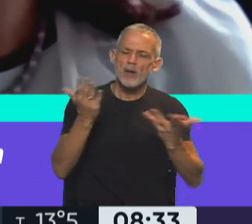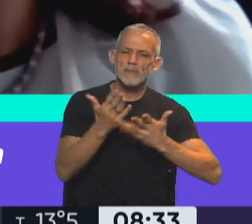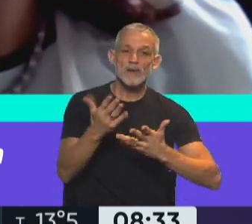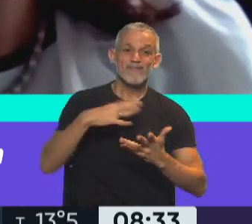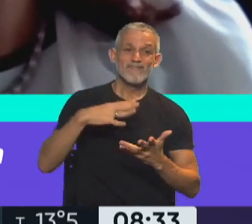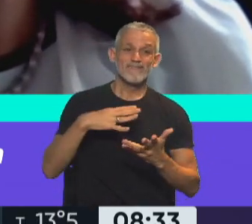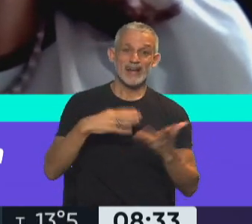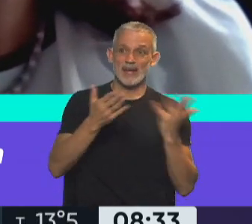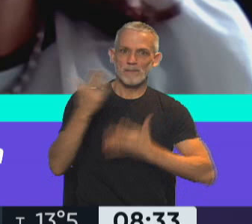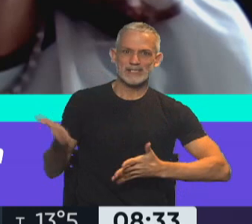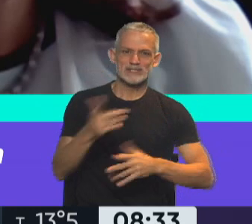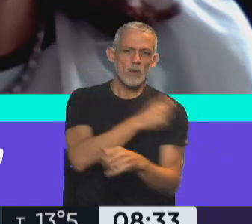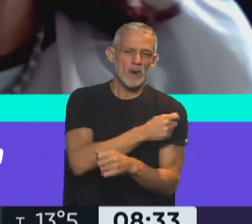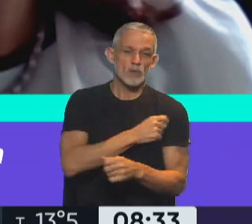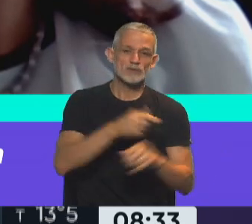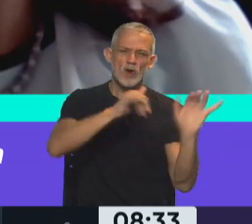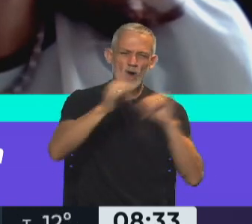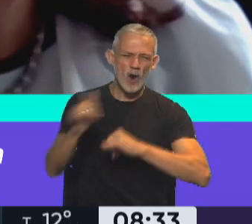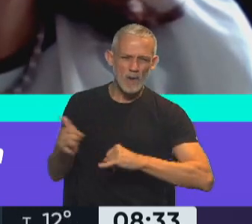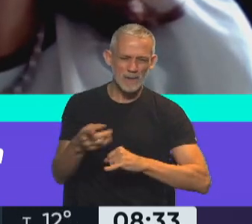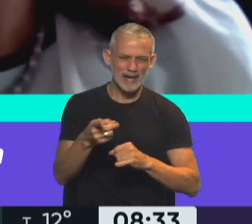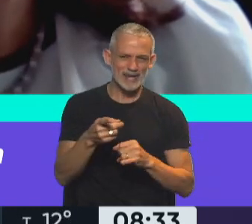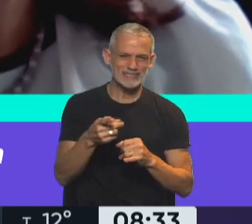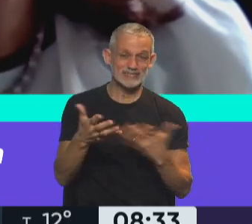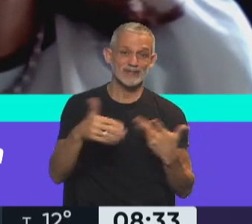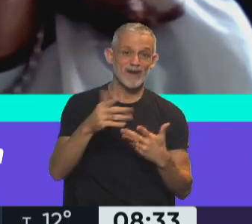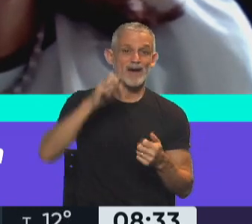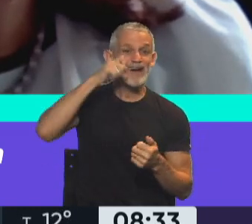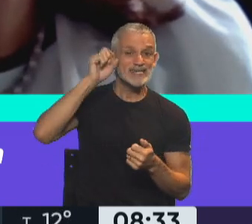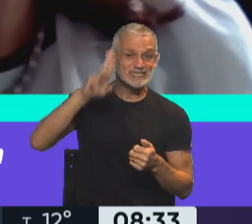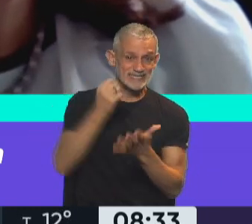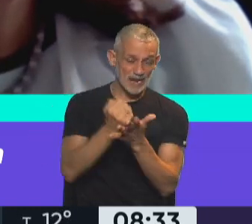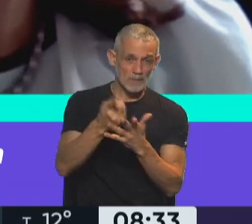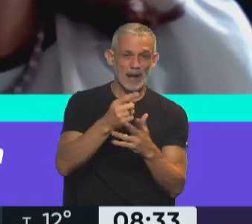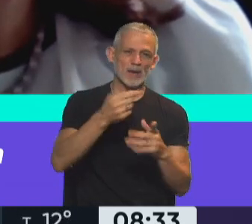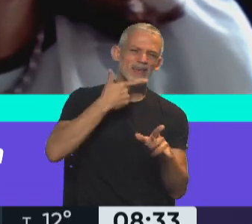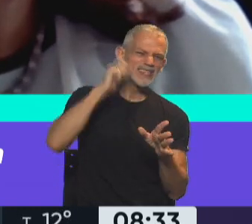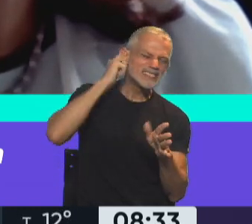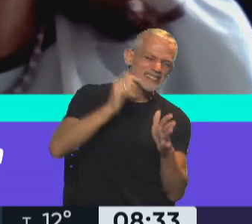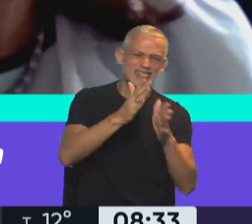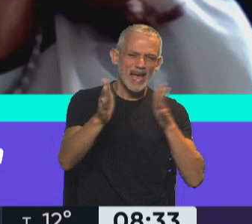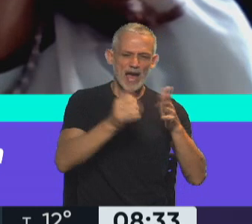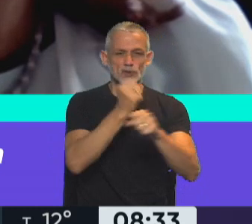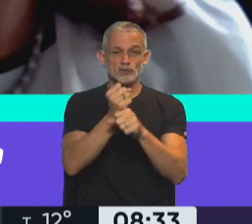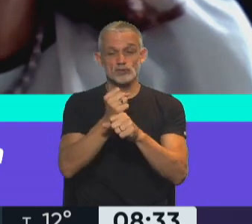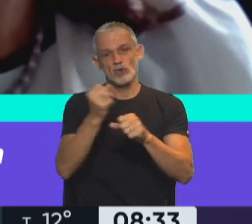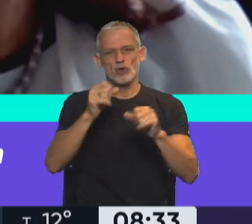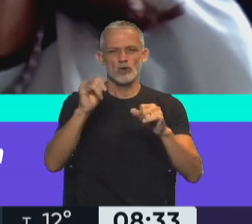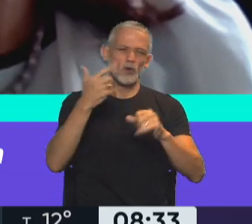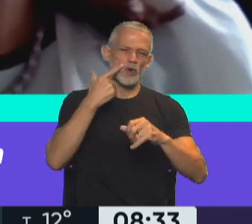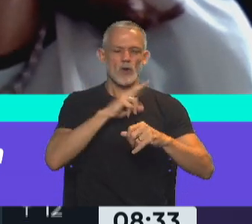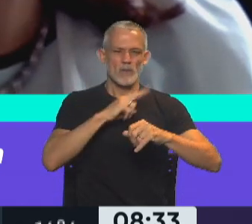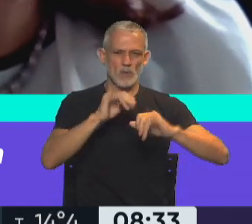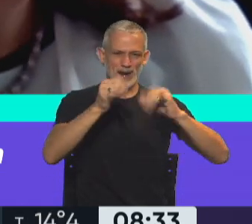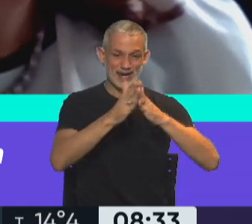presentación de la nota, hablábamos Sí. de la vacunación a los más jóvenes, ¿no? Se va a utilizar Pfizer para vacunar a los de 17 años, a los jóvenes de